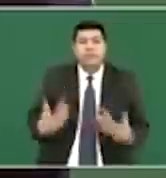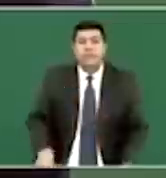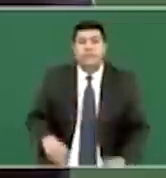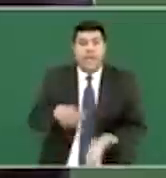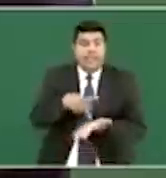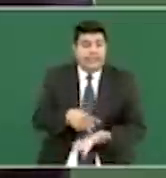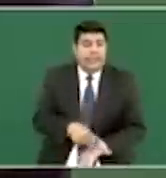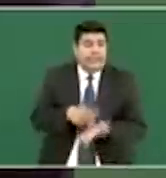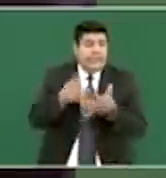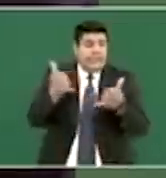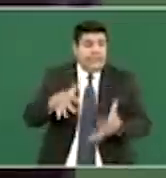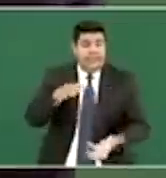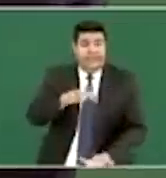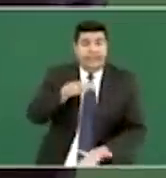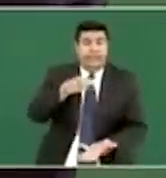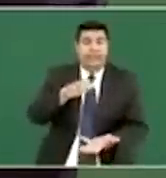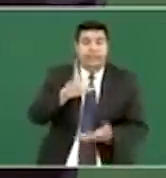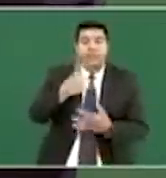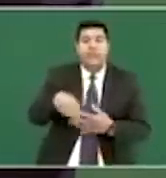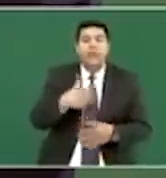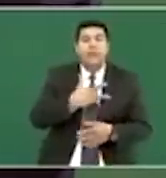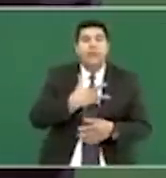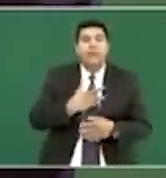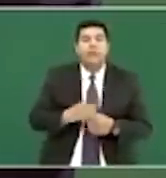toneladas, hasta